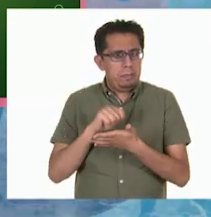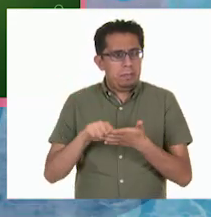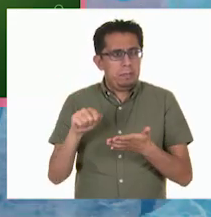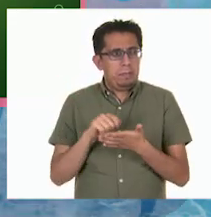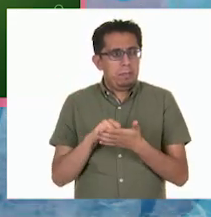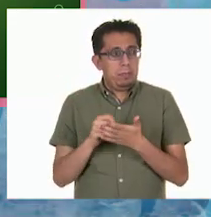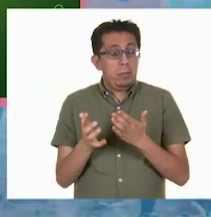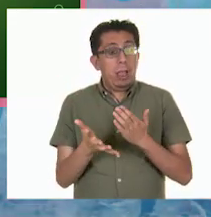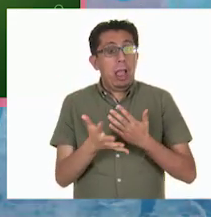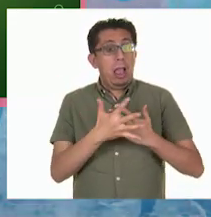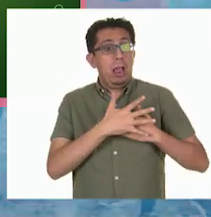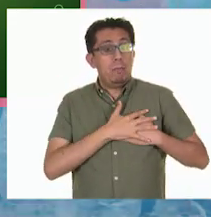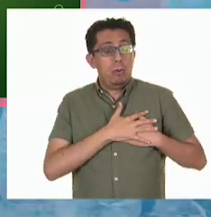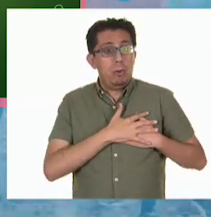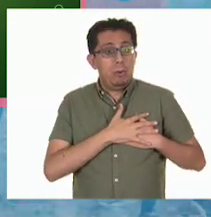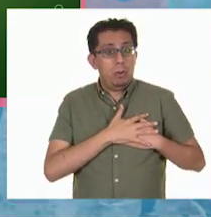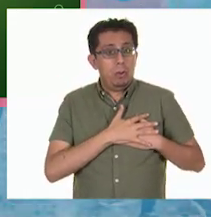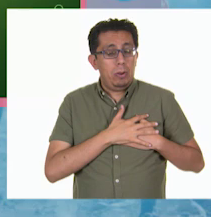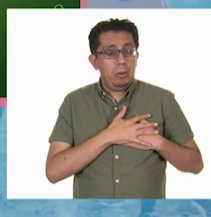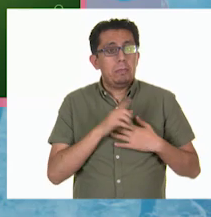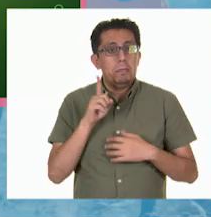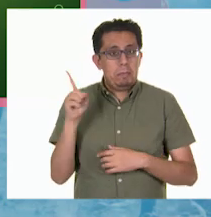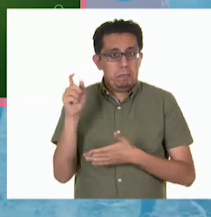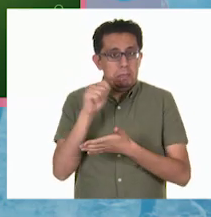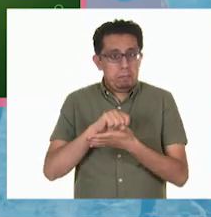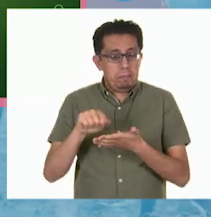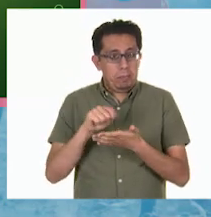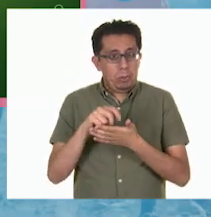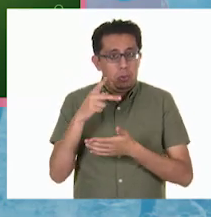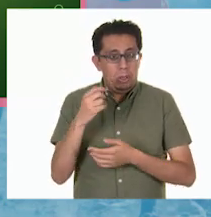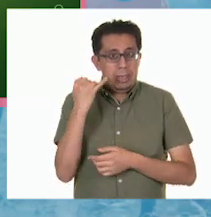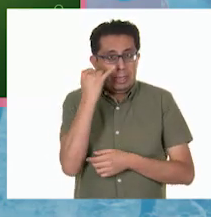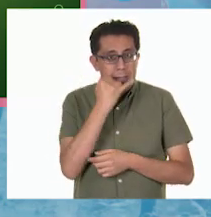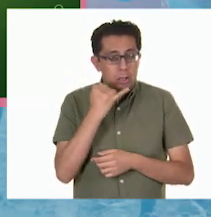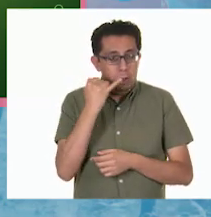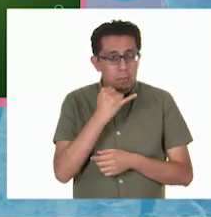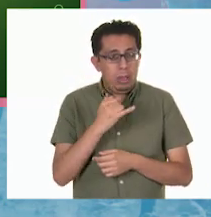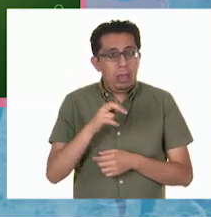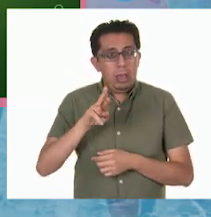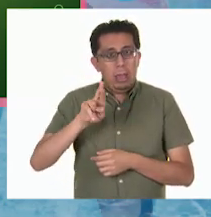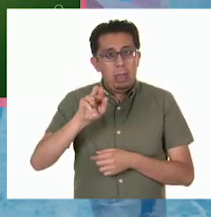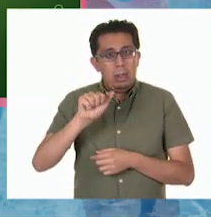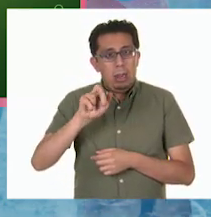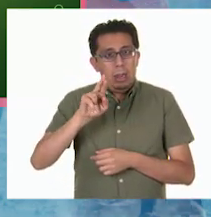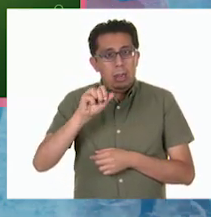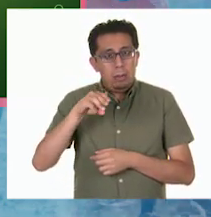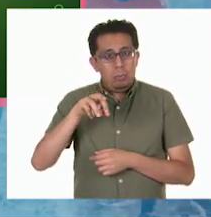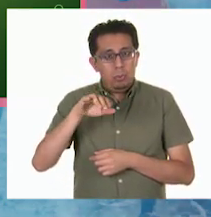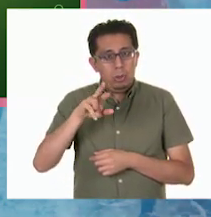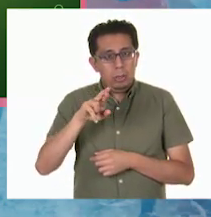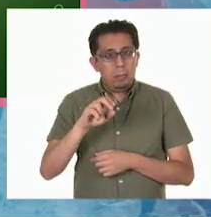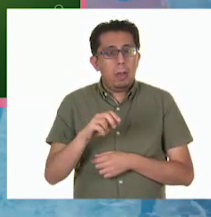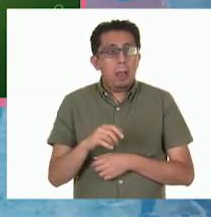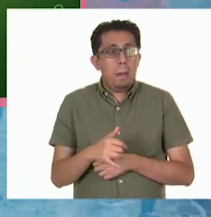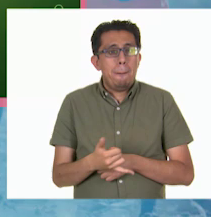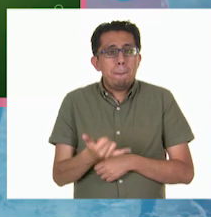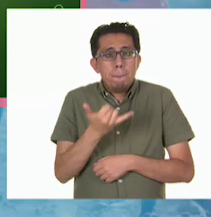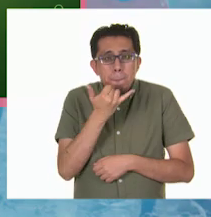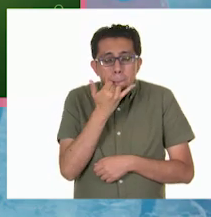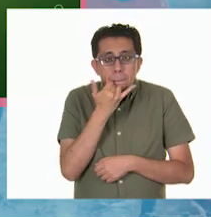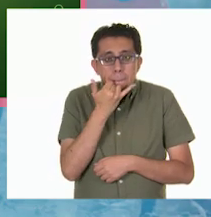¿Amor? Nakia. Nakia. ¿Disculpa o disculpen? Wikawa.